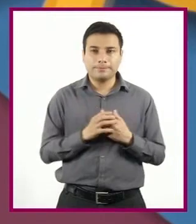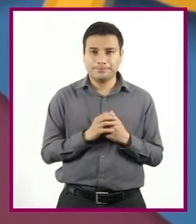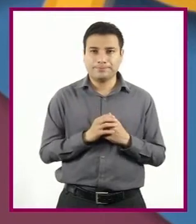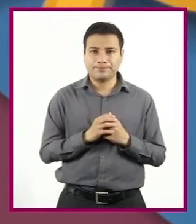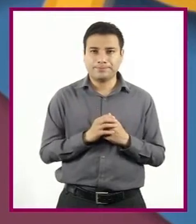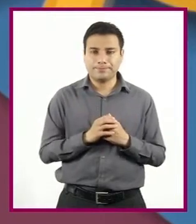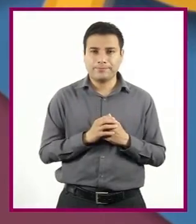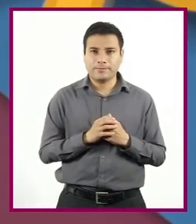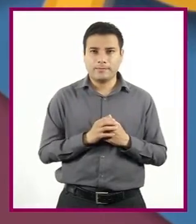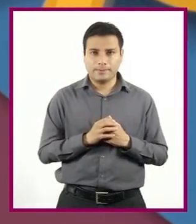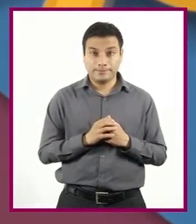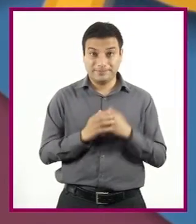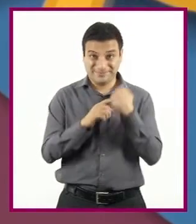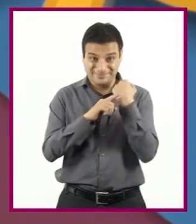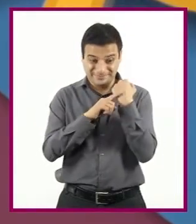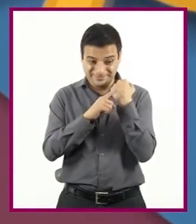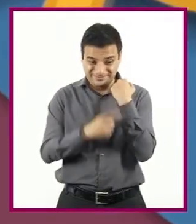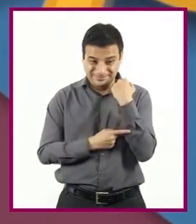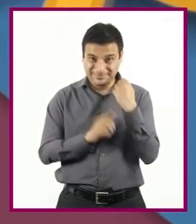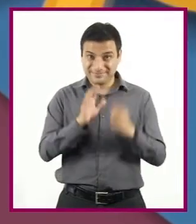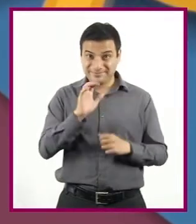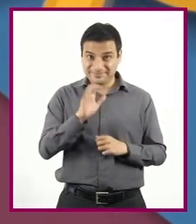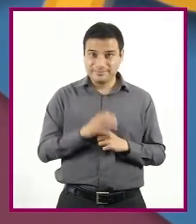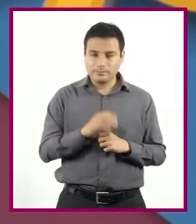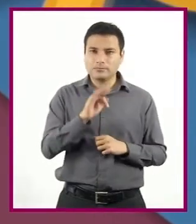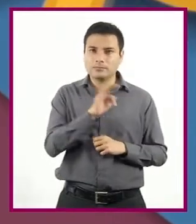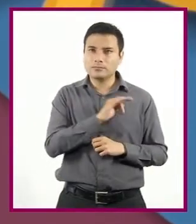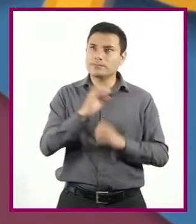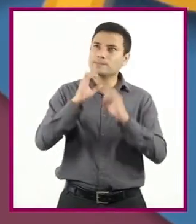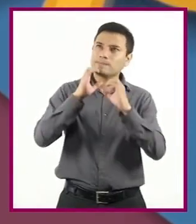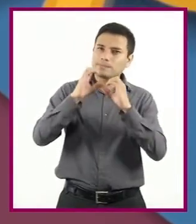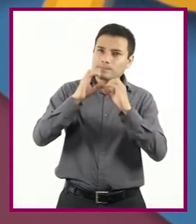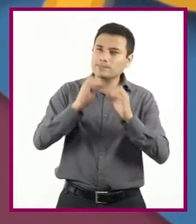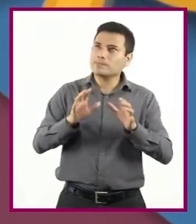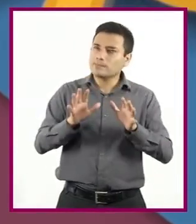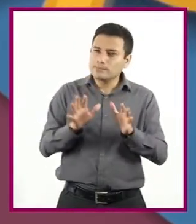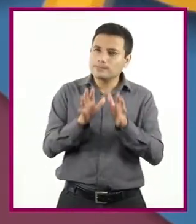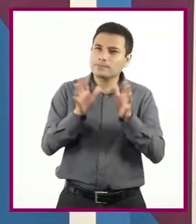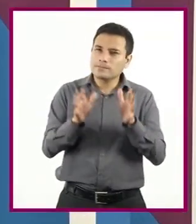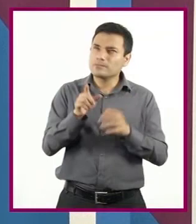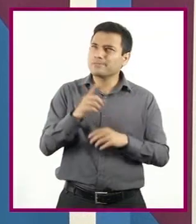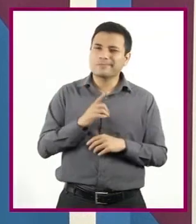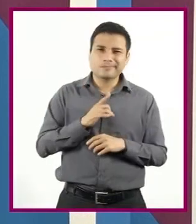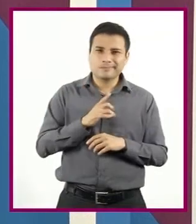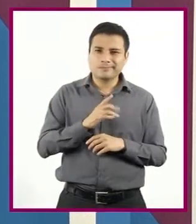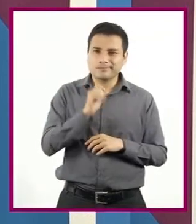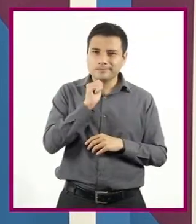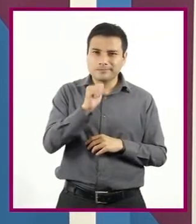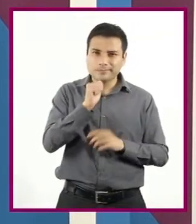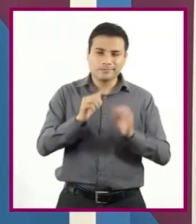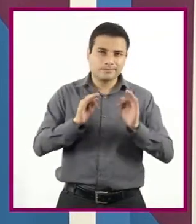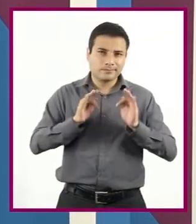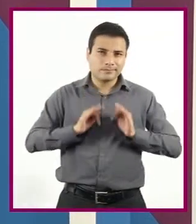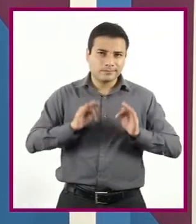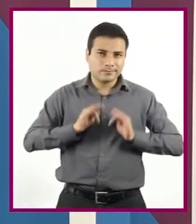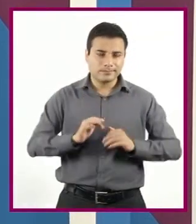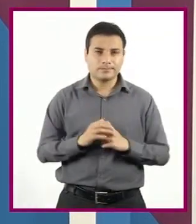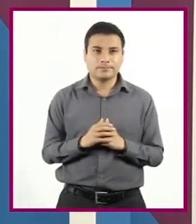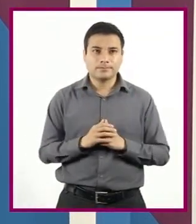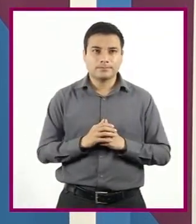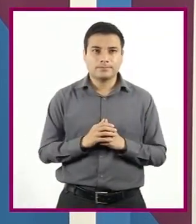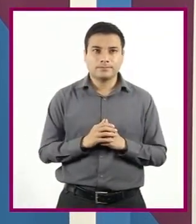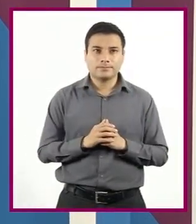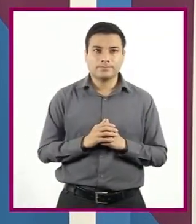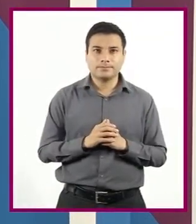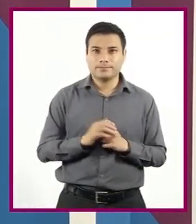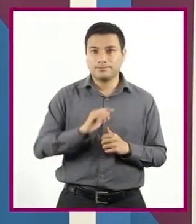su vientre la criatura le hablaba y la confortaba diciéndole que no tuviera miedo. En el momento,